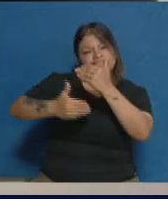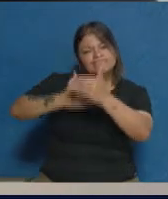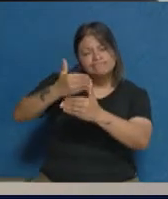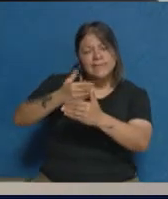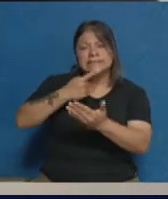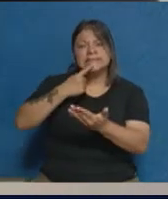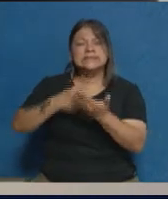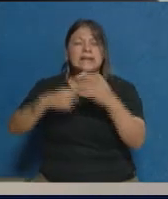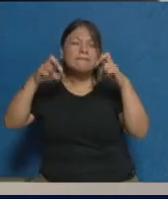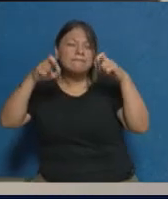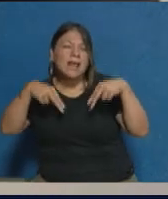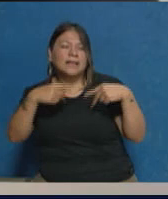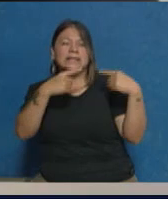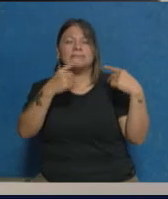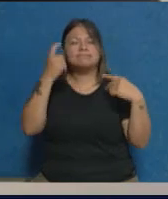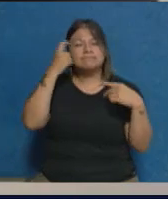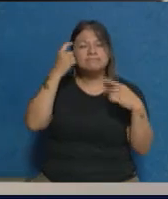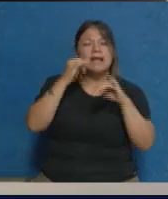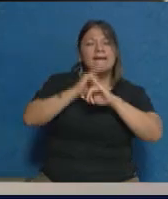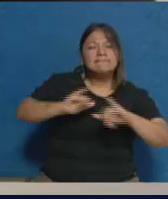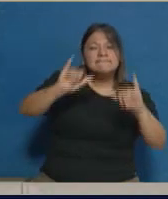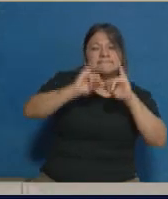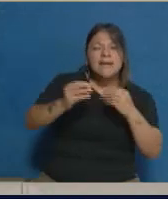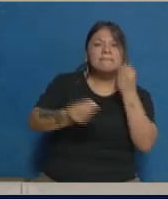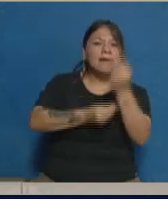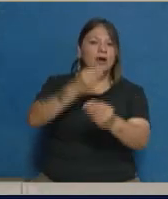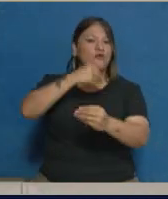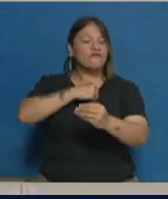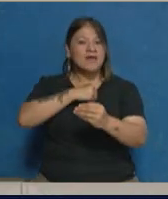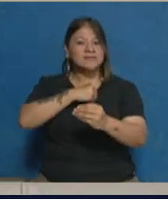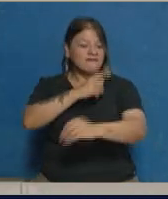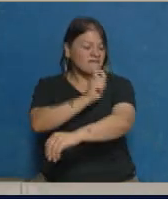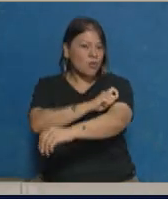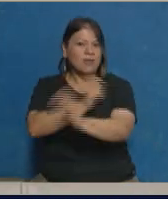distintas medidas comunicacionales o campañas para que la confianza siga creciendo incluso más.